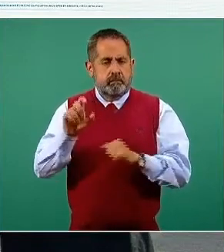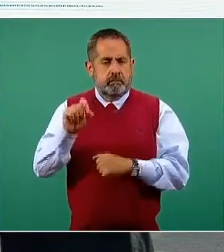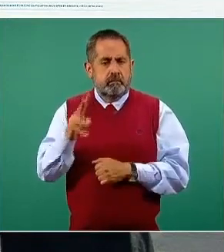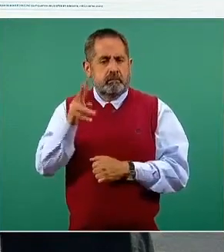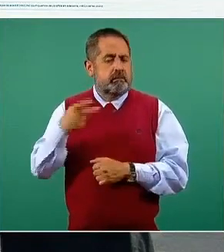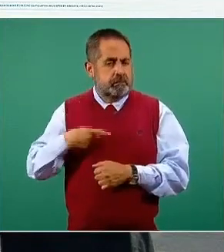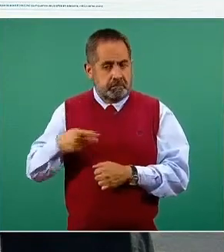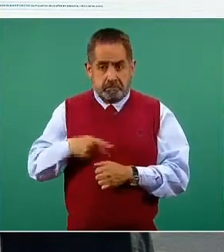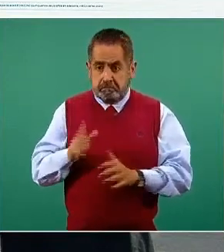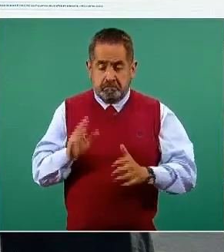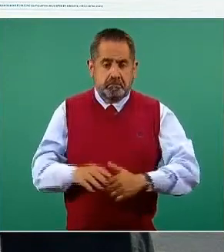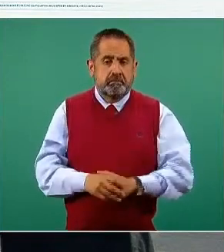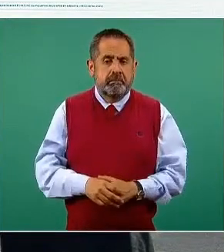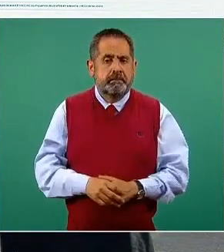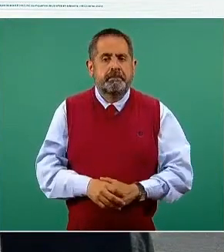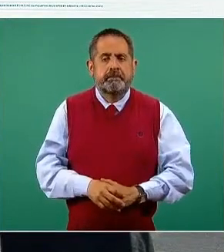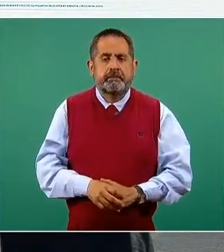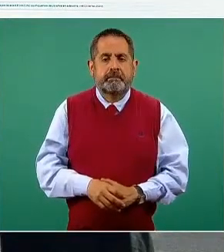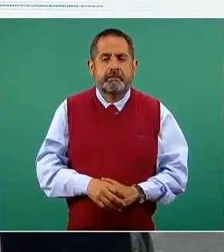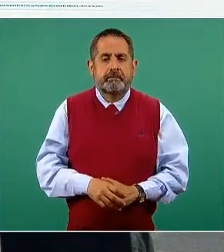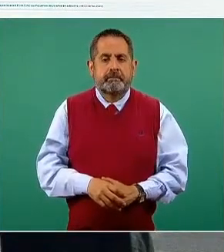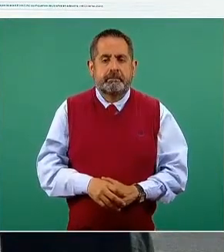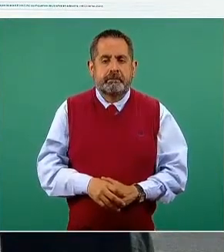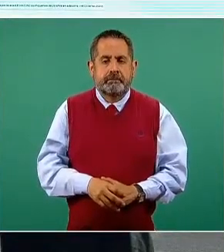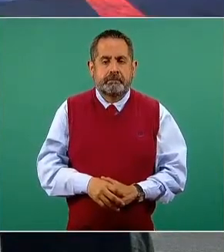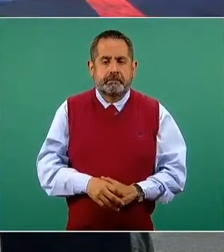11.131.624 personas. La siguiente, por favor.